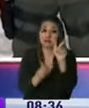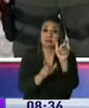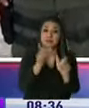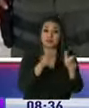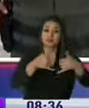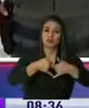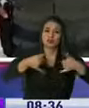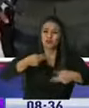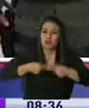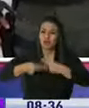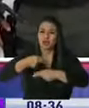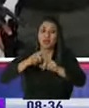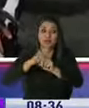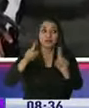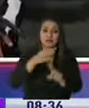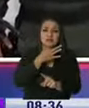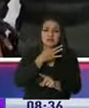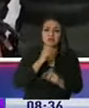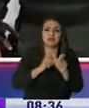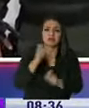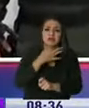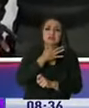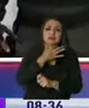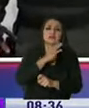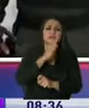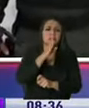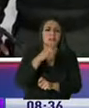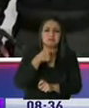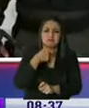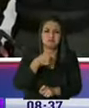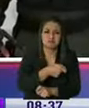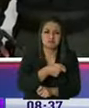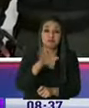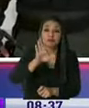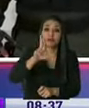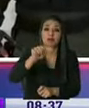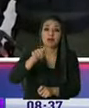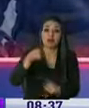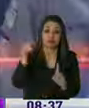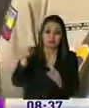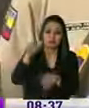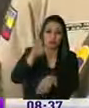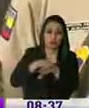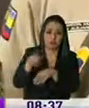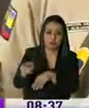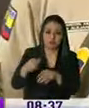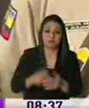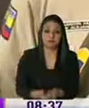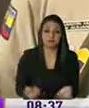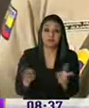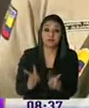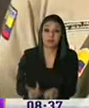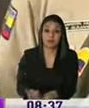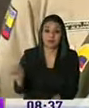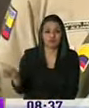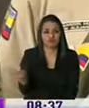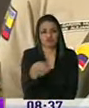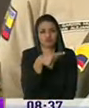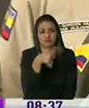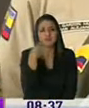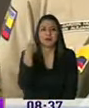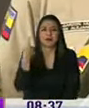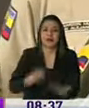comerciantes y diferentes personas de ese sector y de Tumaco, y también era enviado para generar